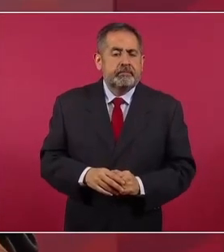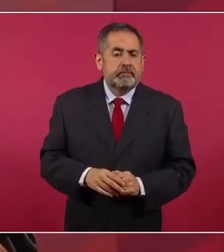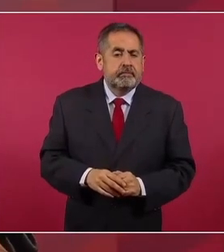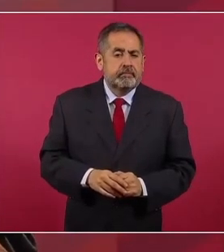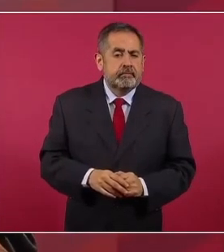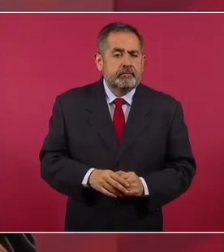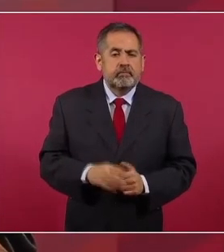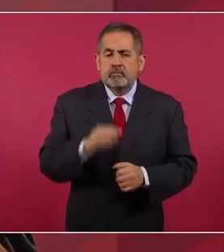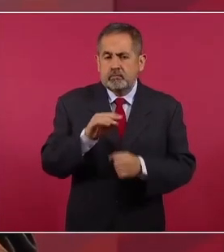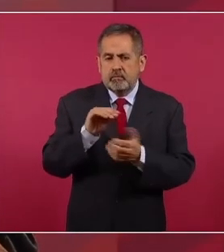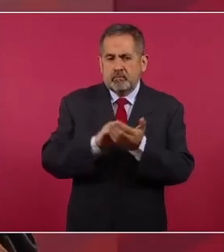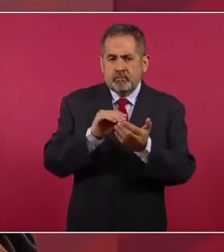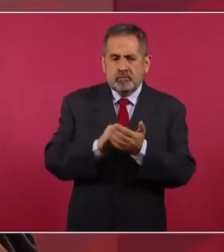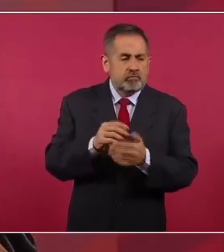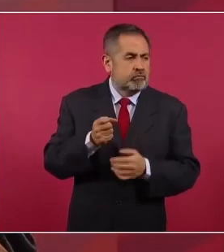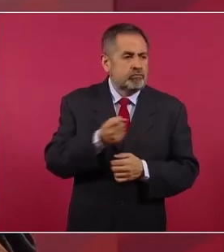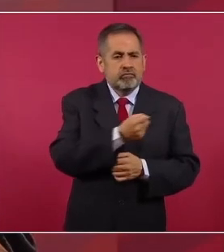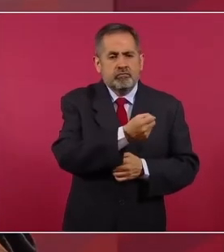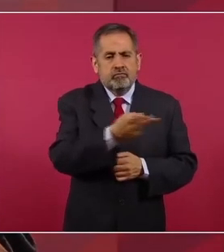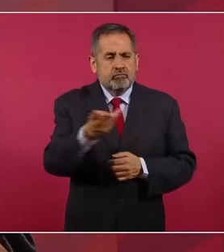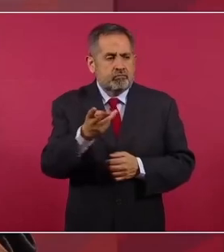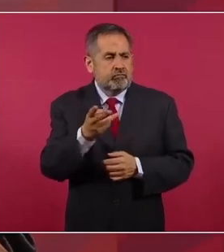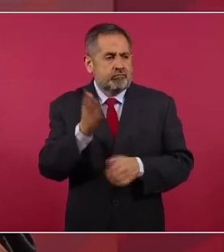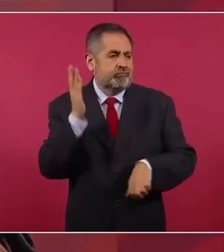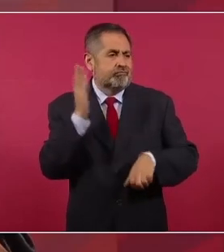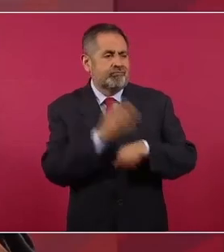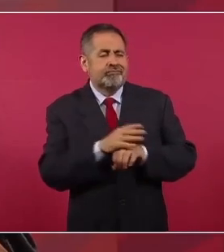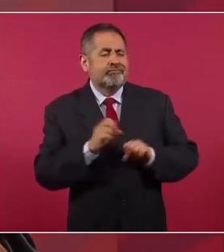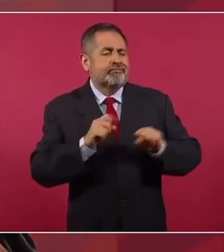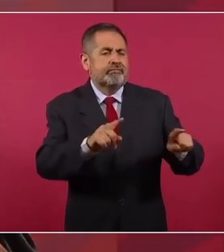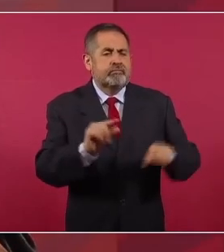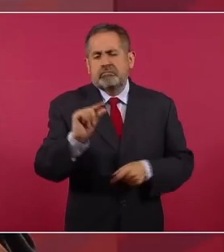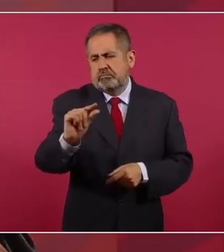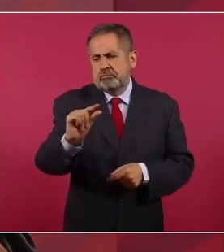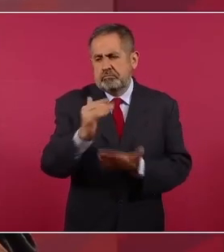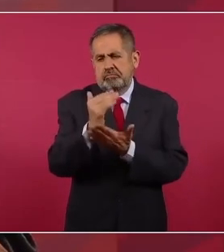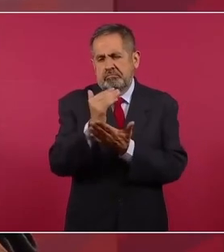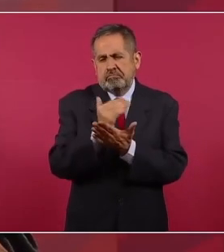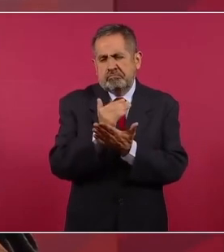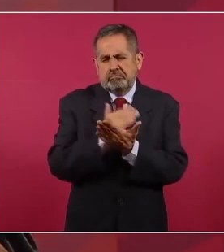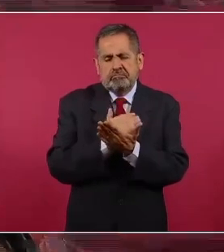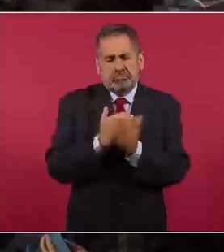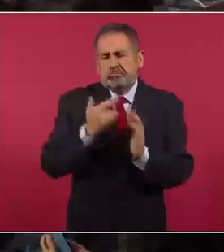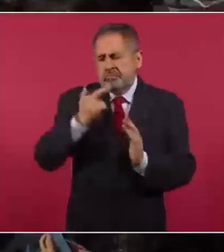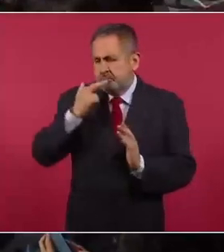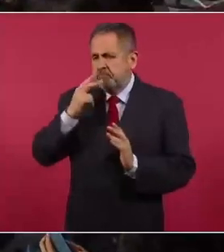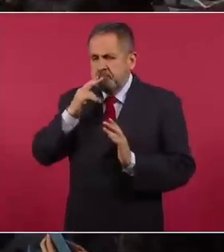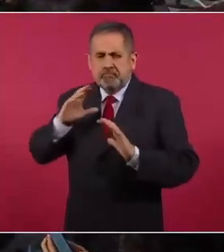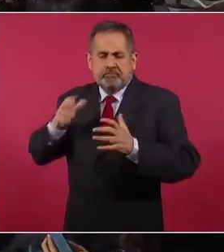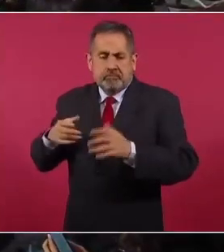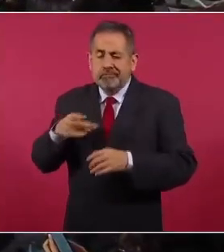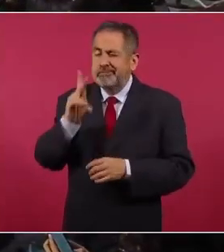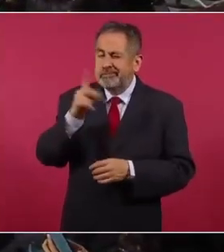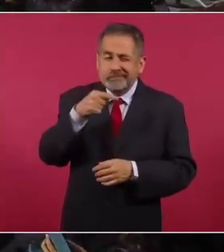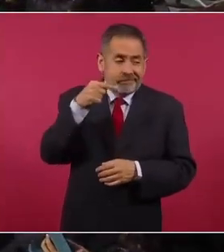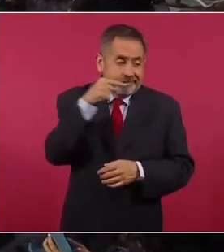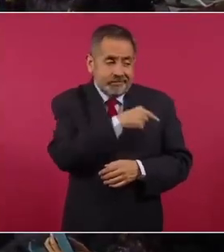Hay menos, desde luego, impunidad, sin duda, pero donde